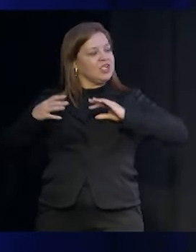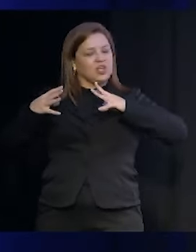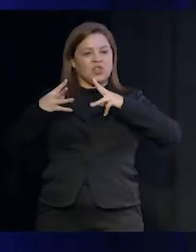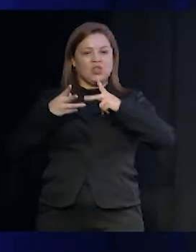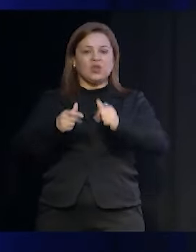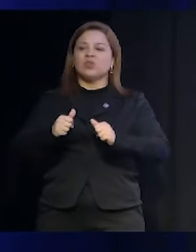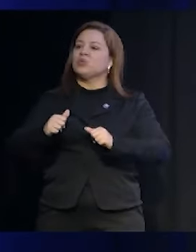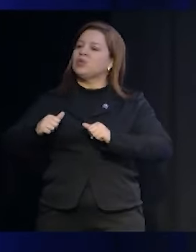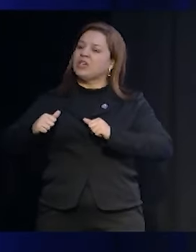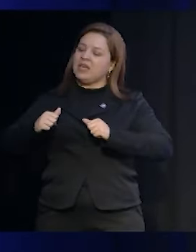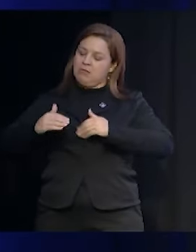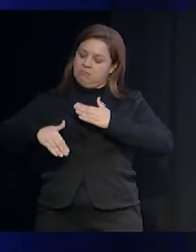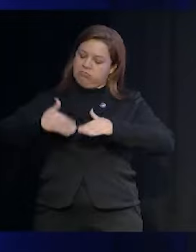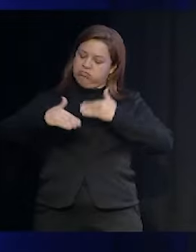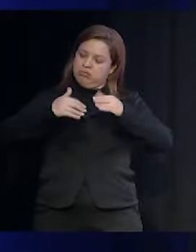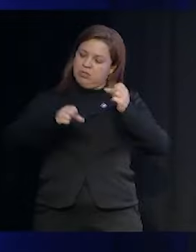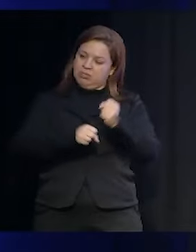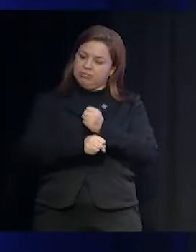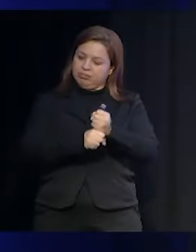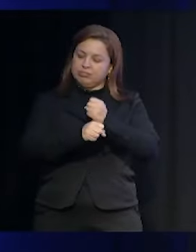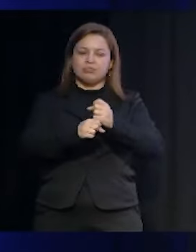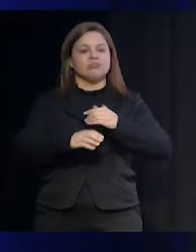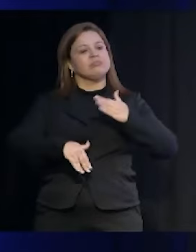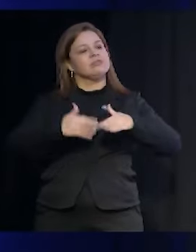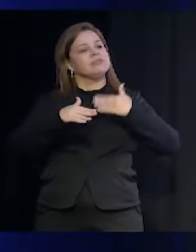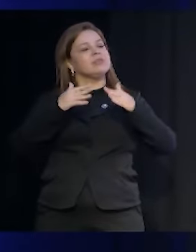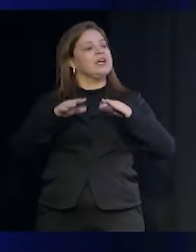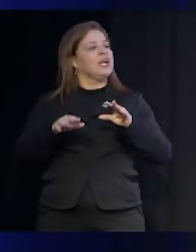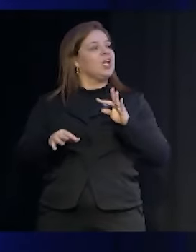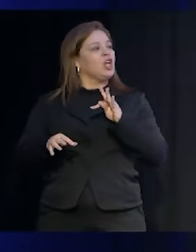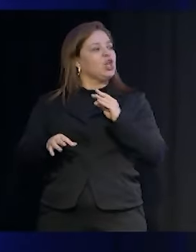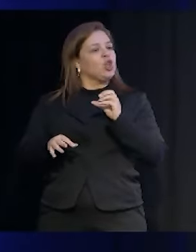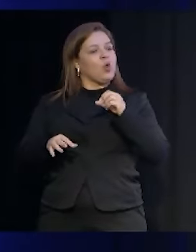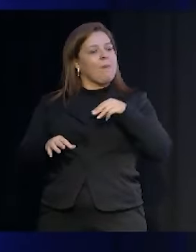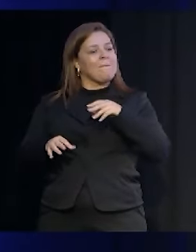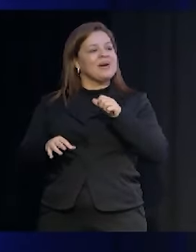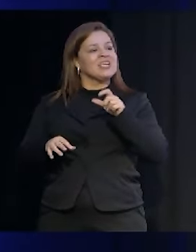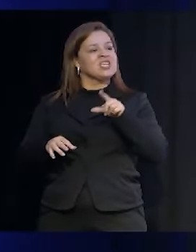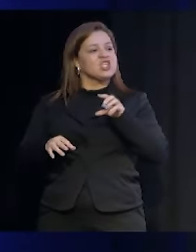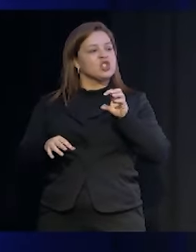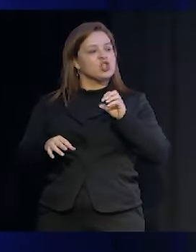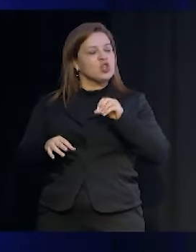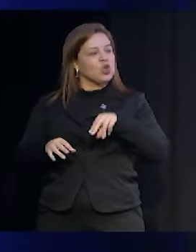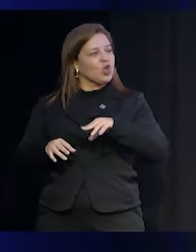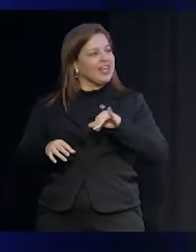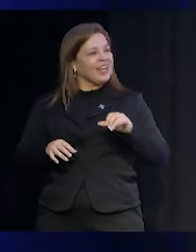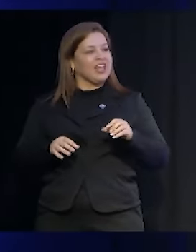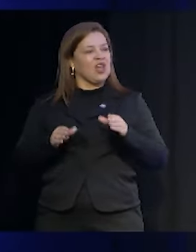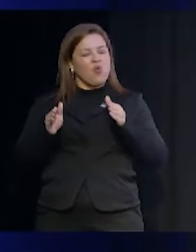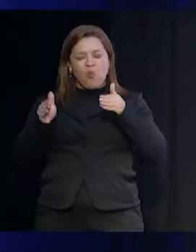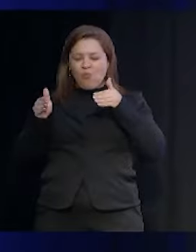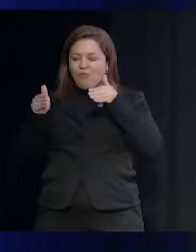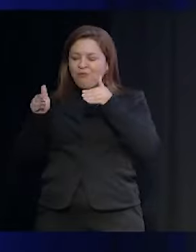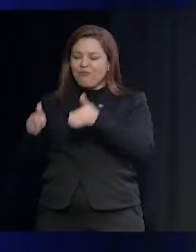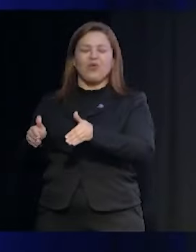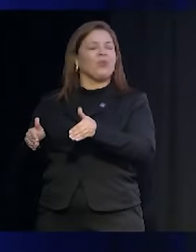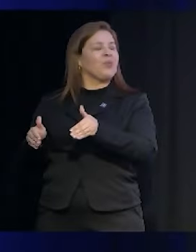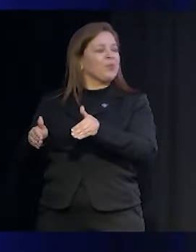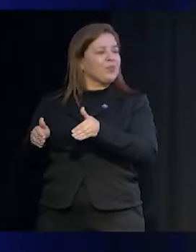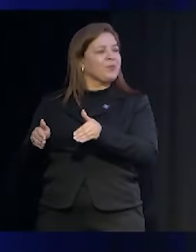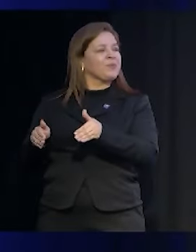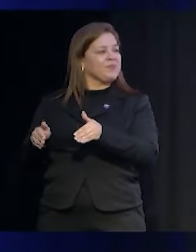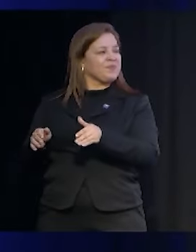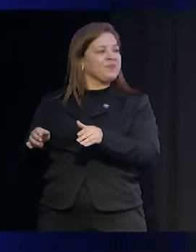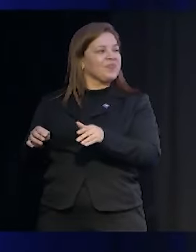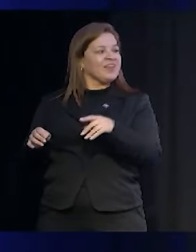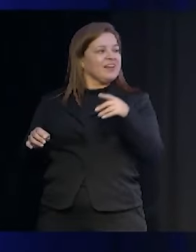Saludo a todos los que están envolvidos en el proceso. A Tomás Sony por la amplia acción tomada con énfasis